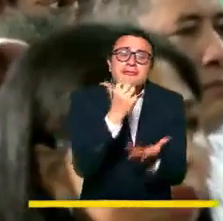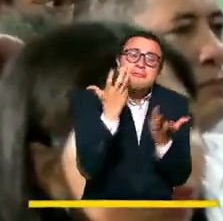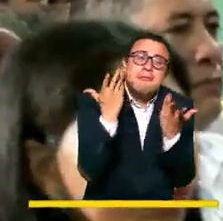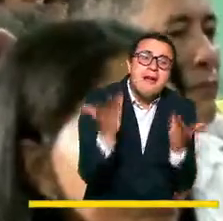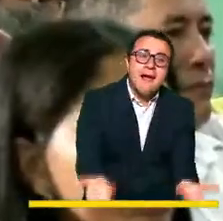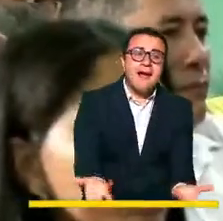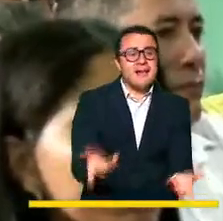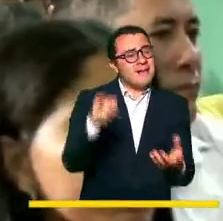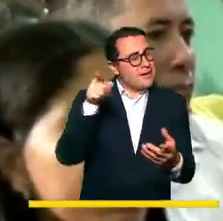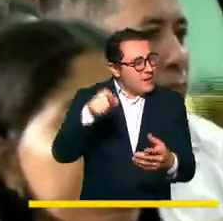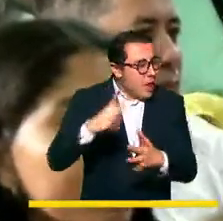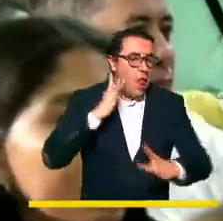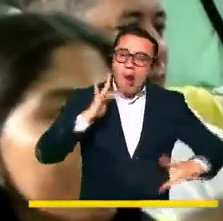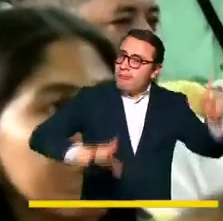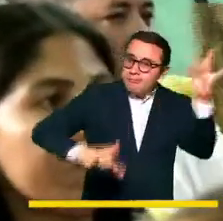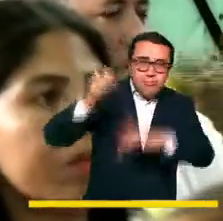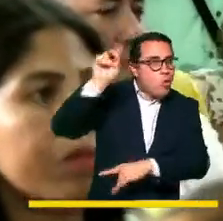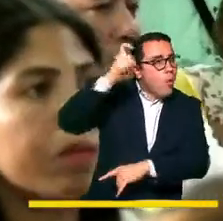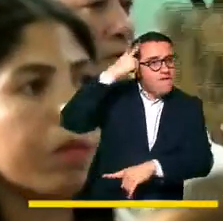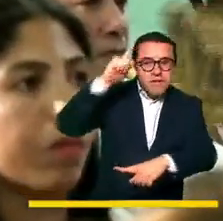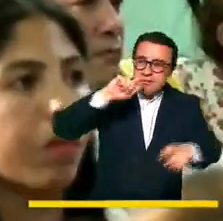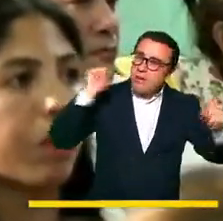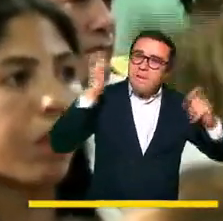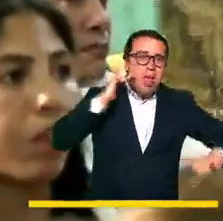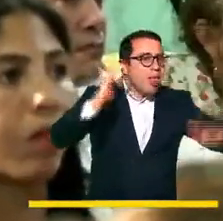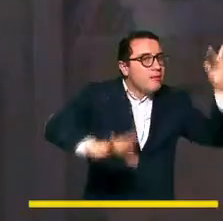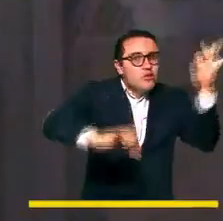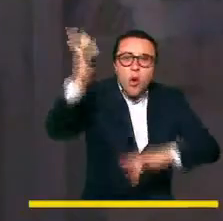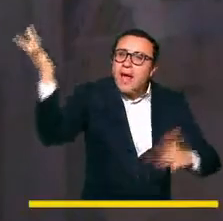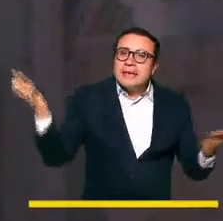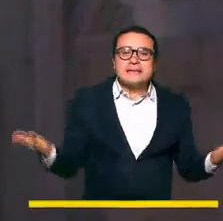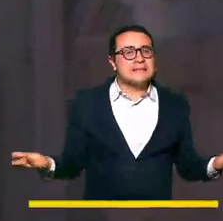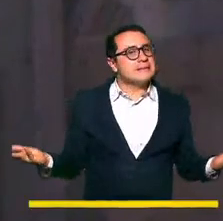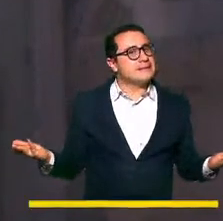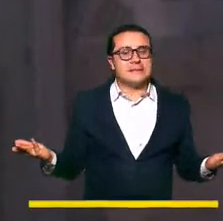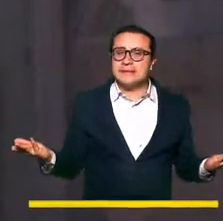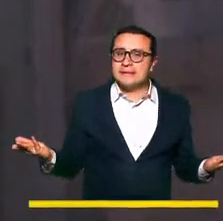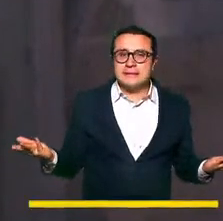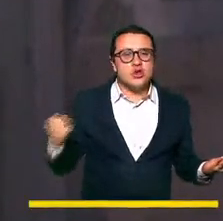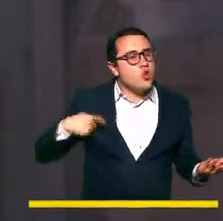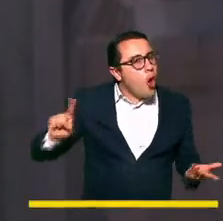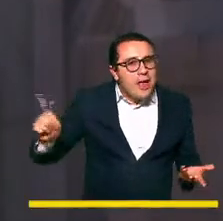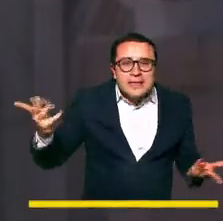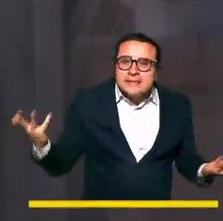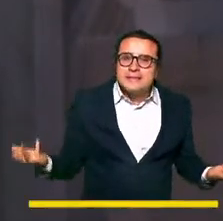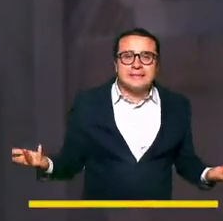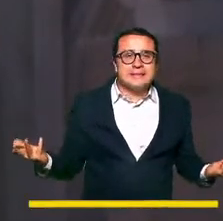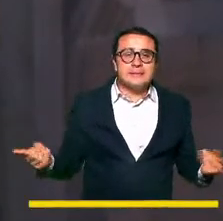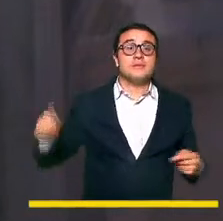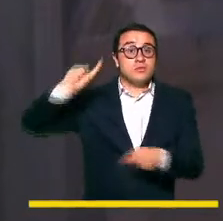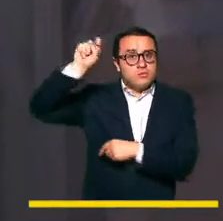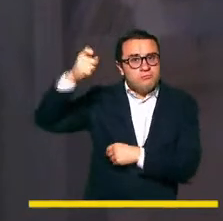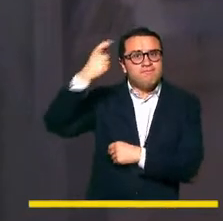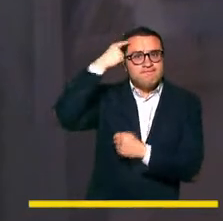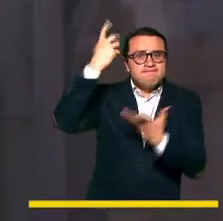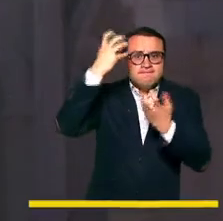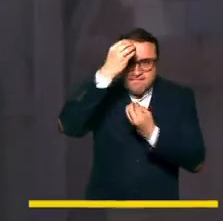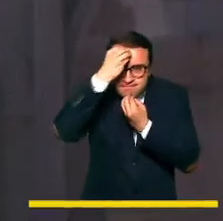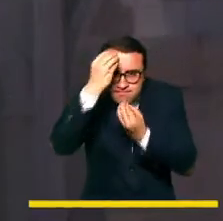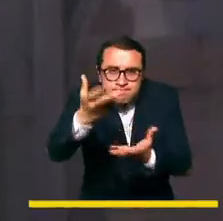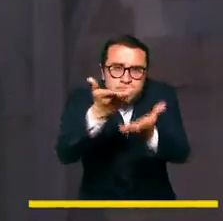y eso no es el gobierno del cambio. El gobierno del cambio es que este gobierno le obedezca al